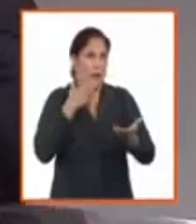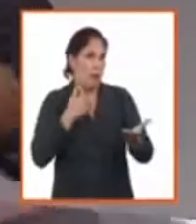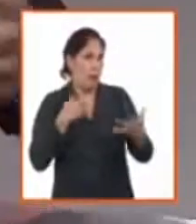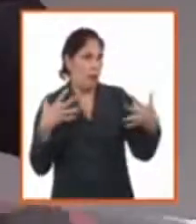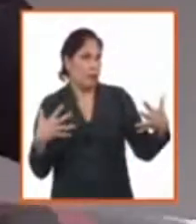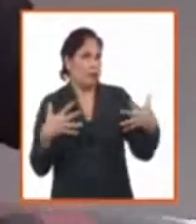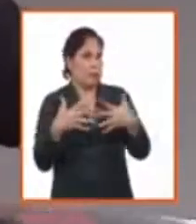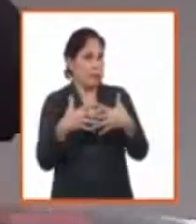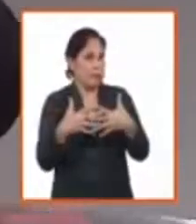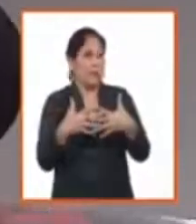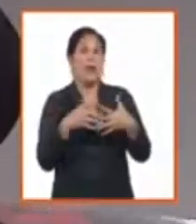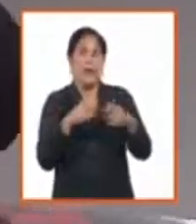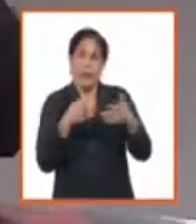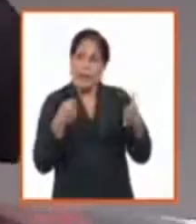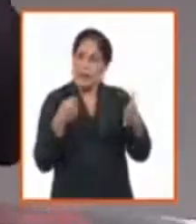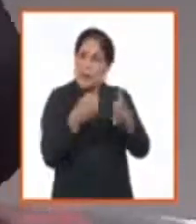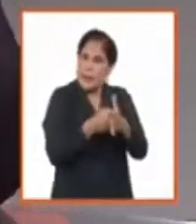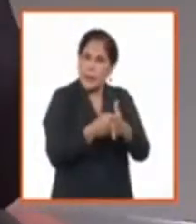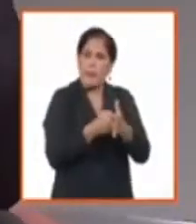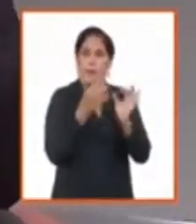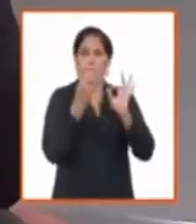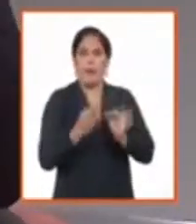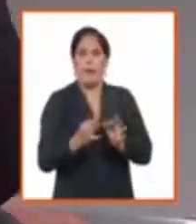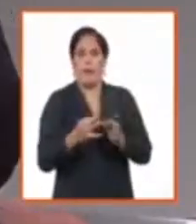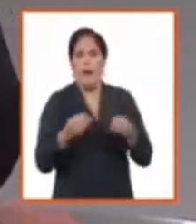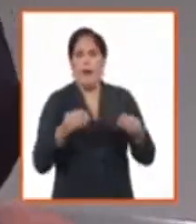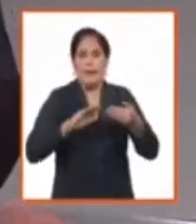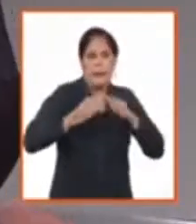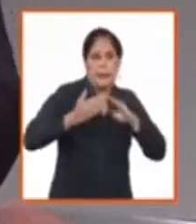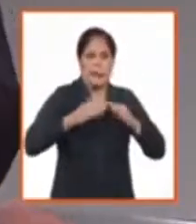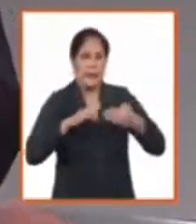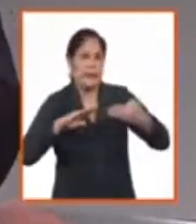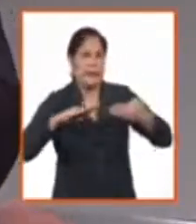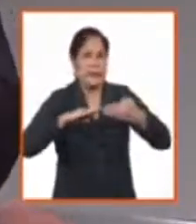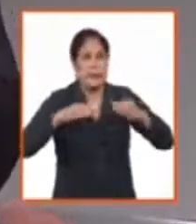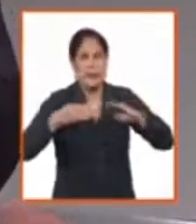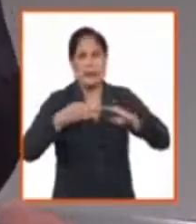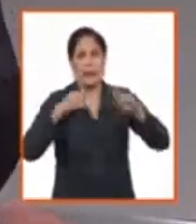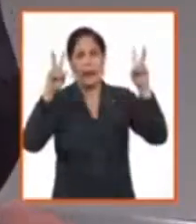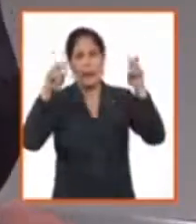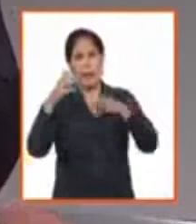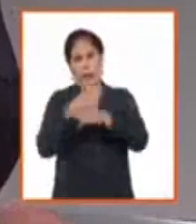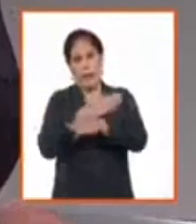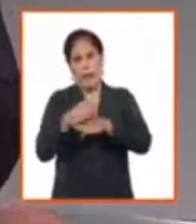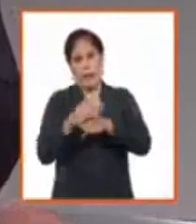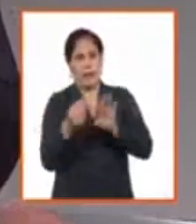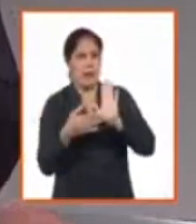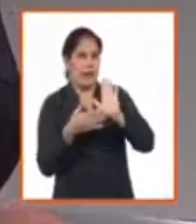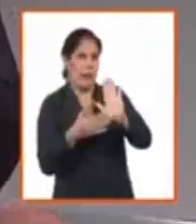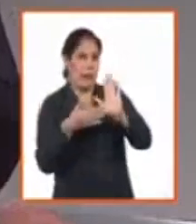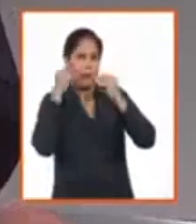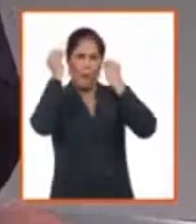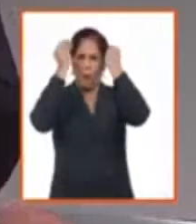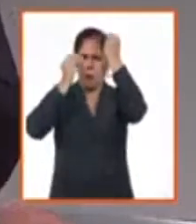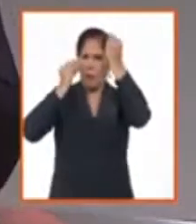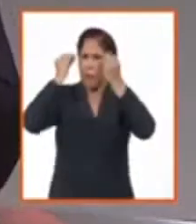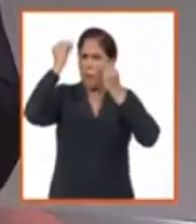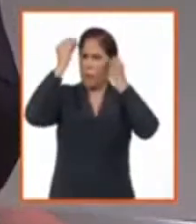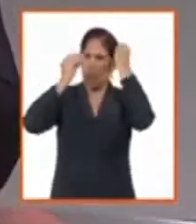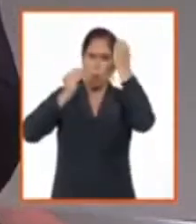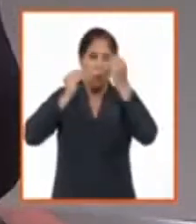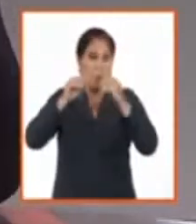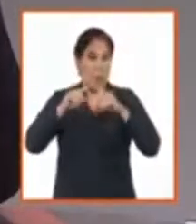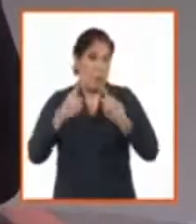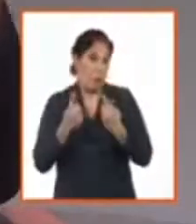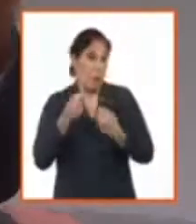eeuu la frontal que ha sido el enfrentamiento en determinados temas y se mostraba muy preocupado de